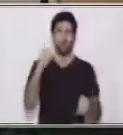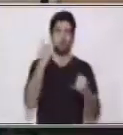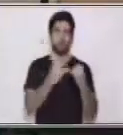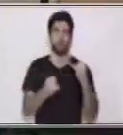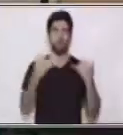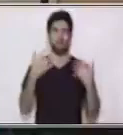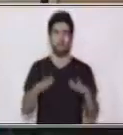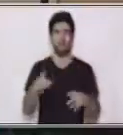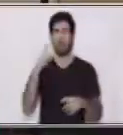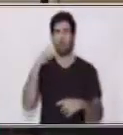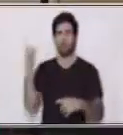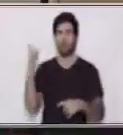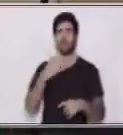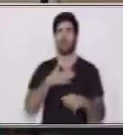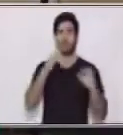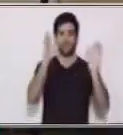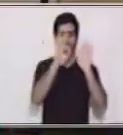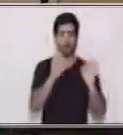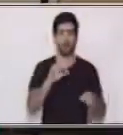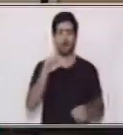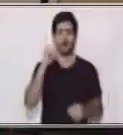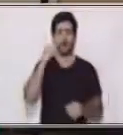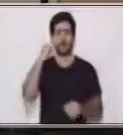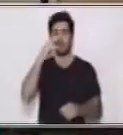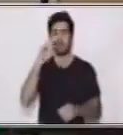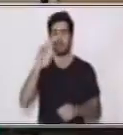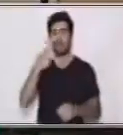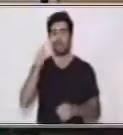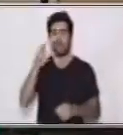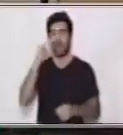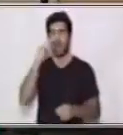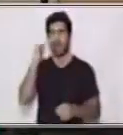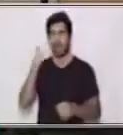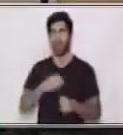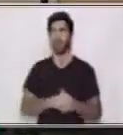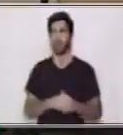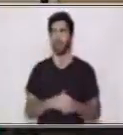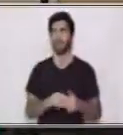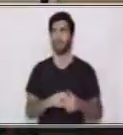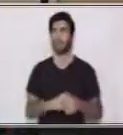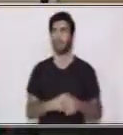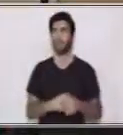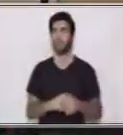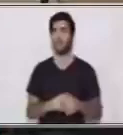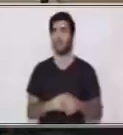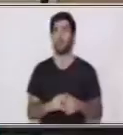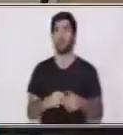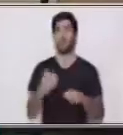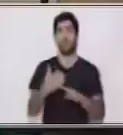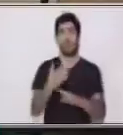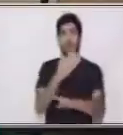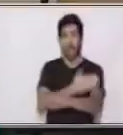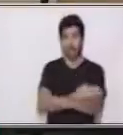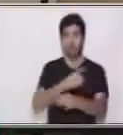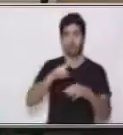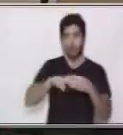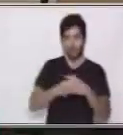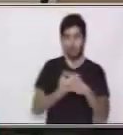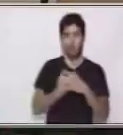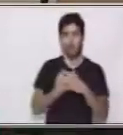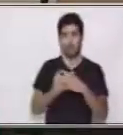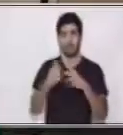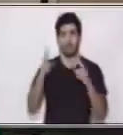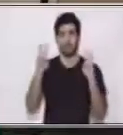literarias. Vamos a ver otras 3 figuras literarias, pero antes de que entremos al tema de lleno, quisiera